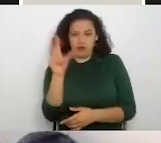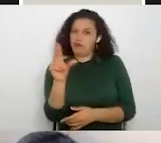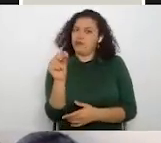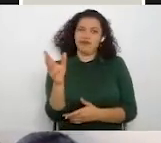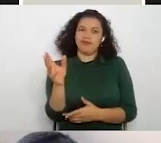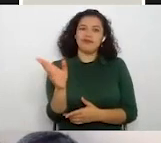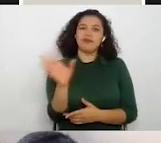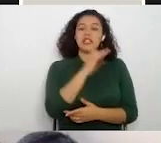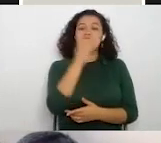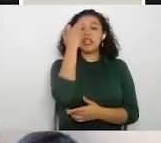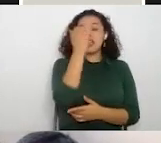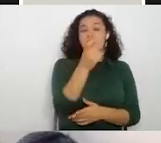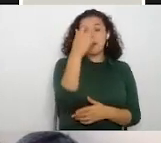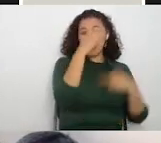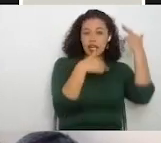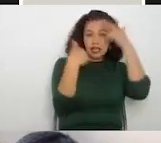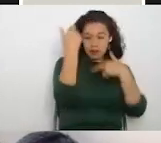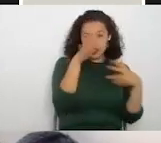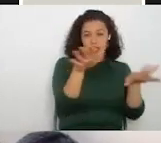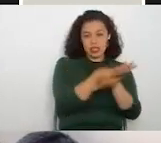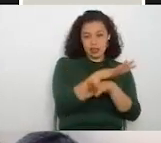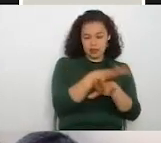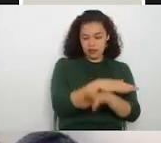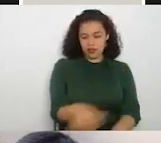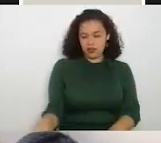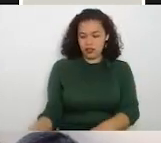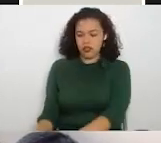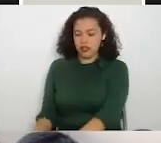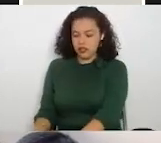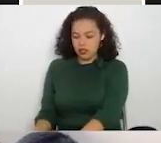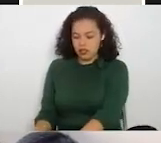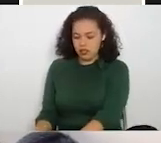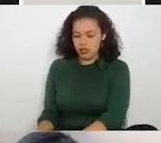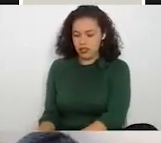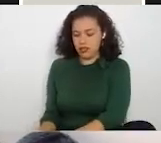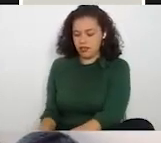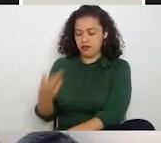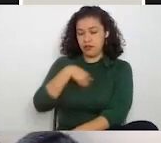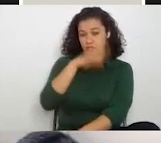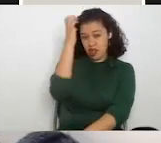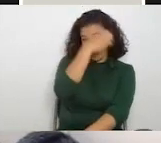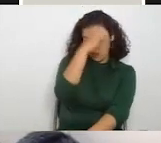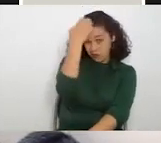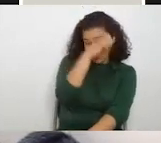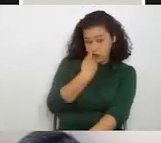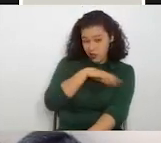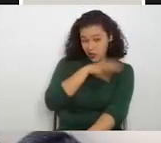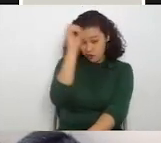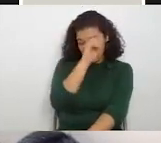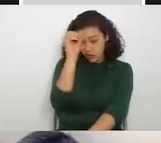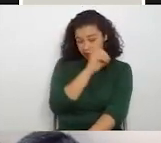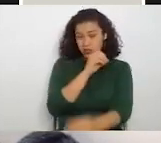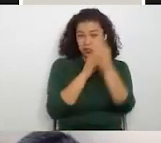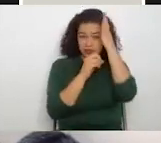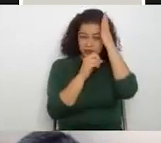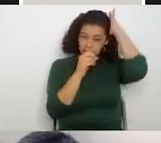establecer periodos de revisión que en nuestra opinión, por la experiencia, no conviene que sean